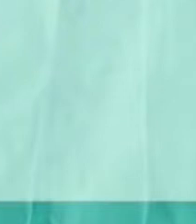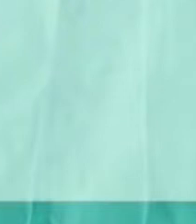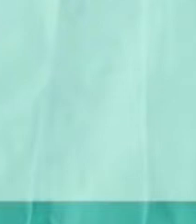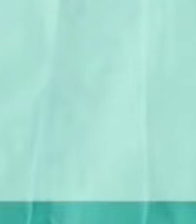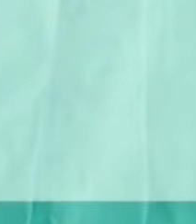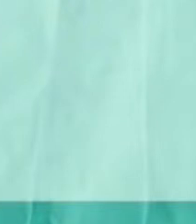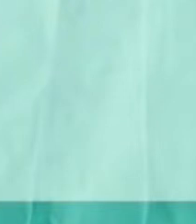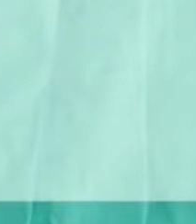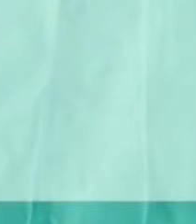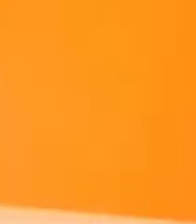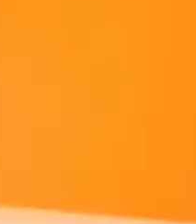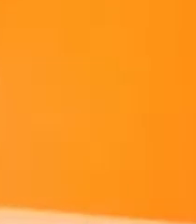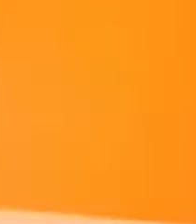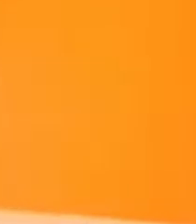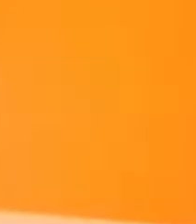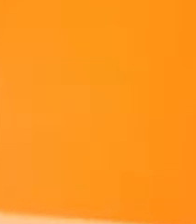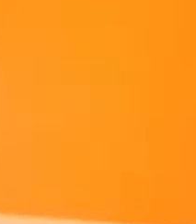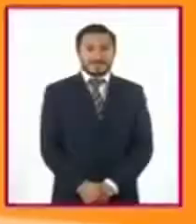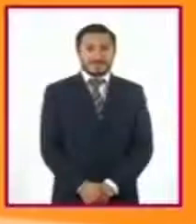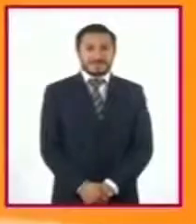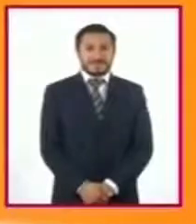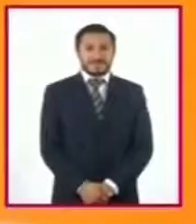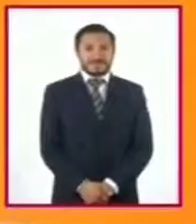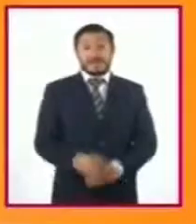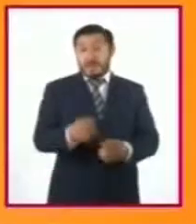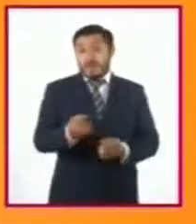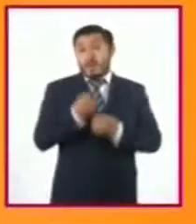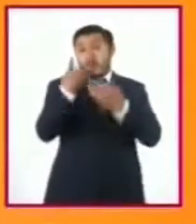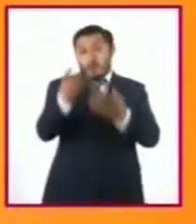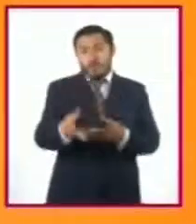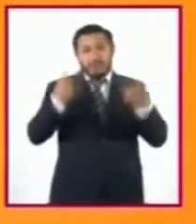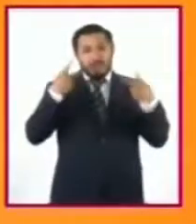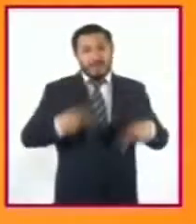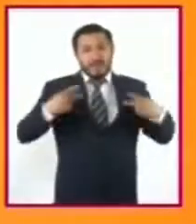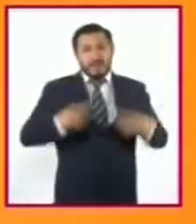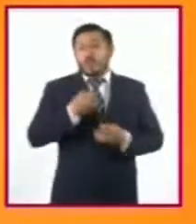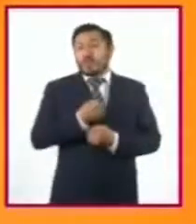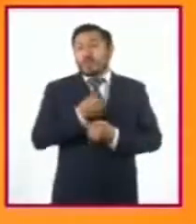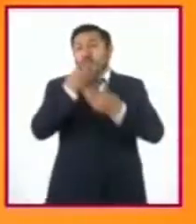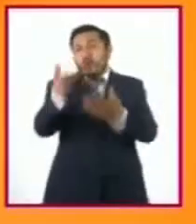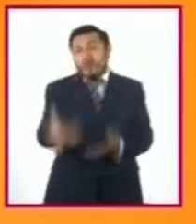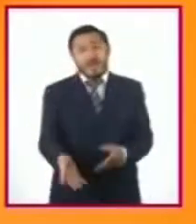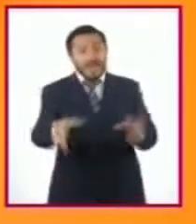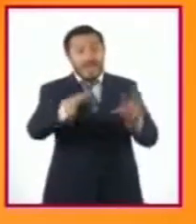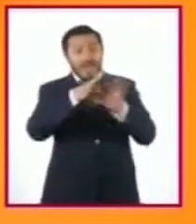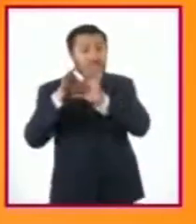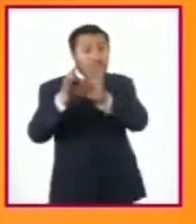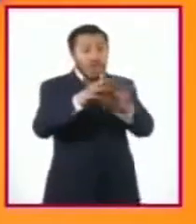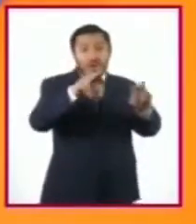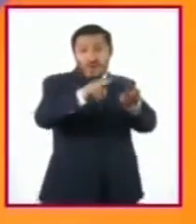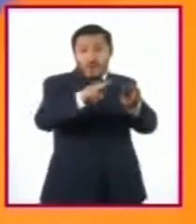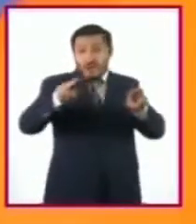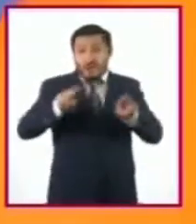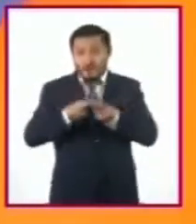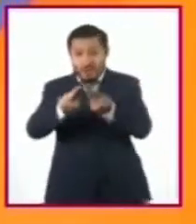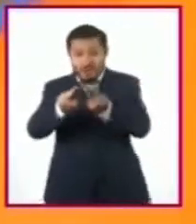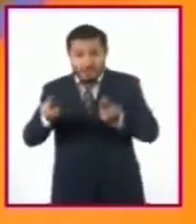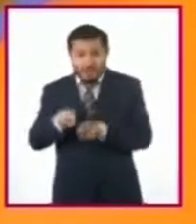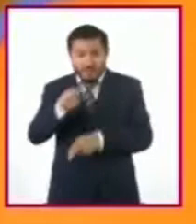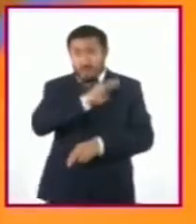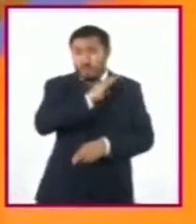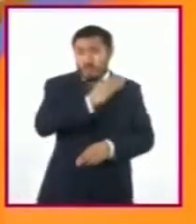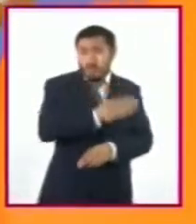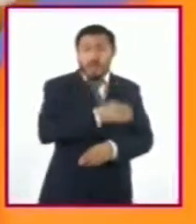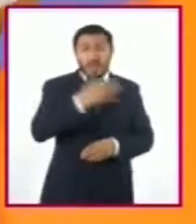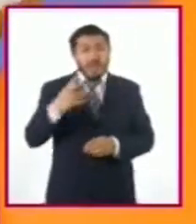Darío. En este poema, el autor plantea la idea de unidad entre las naciones hispanas y plantea un